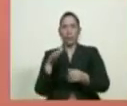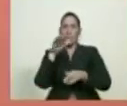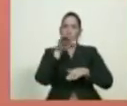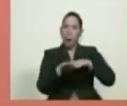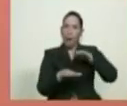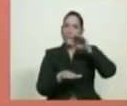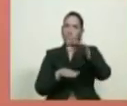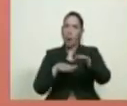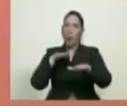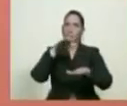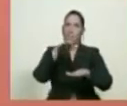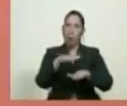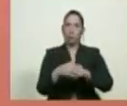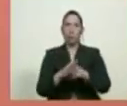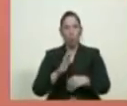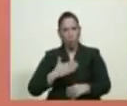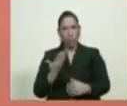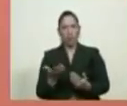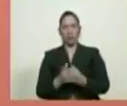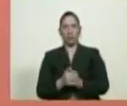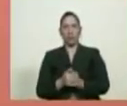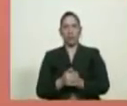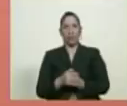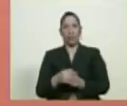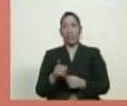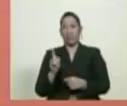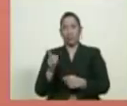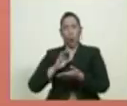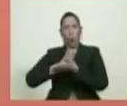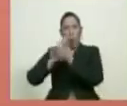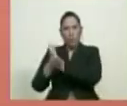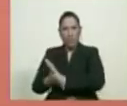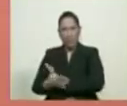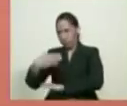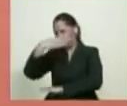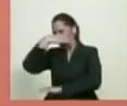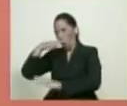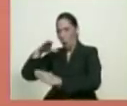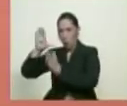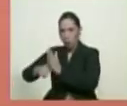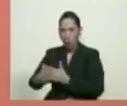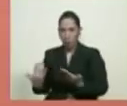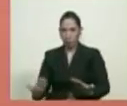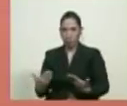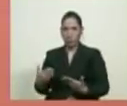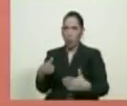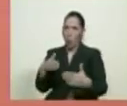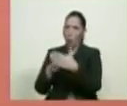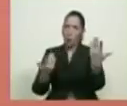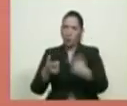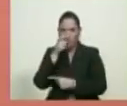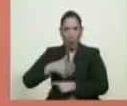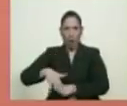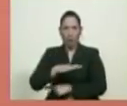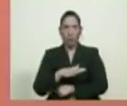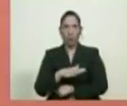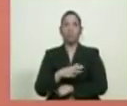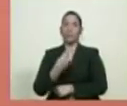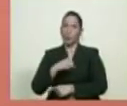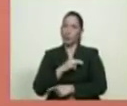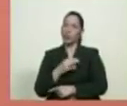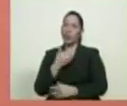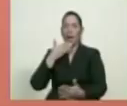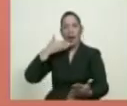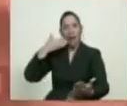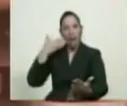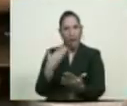deje de haber elementos criminales contra la economía venezolana. Creo que está blindado este plan para lograrlo. Muchísimas